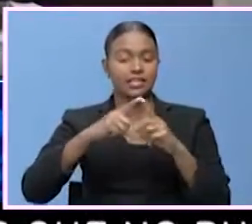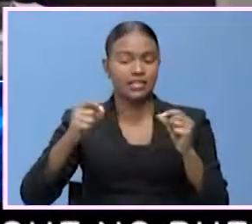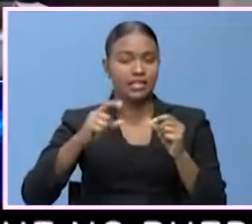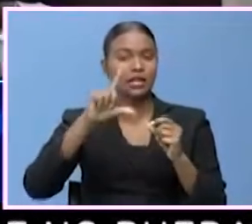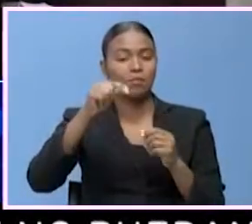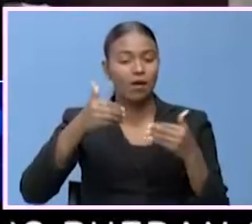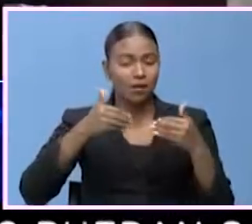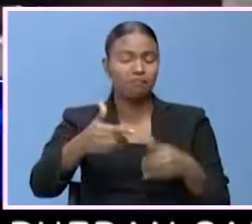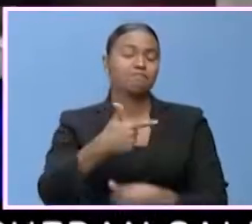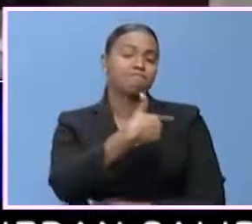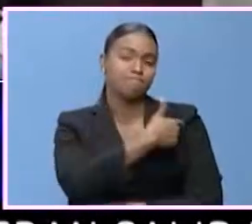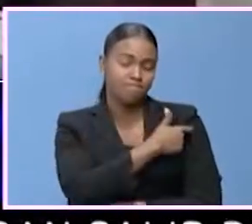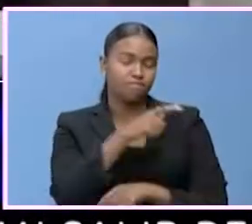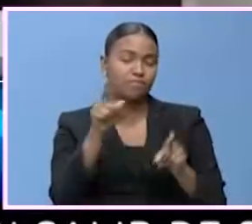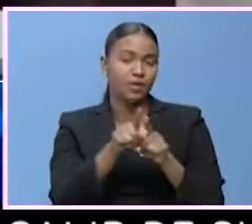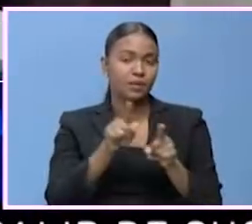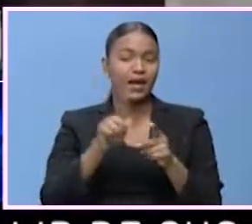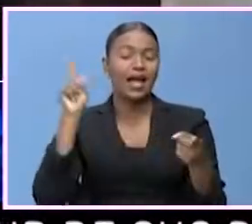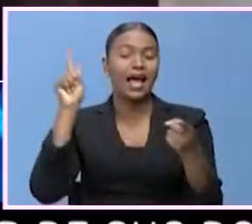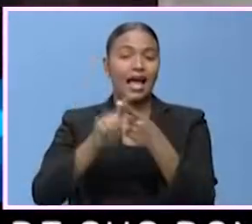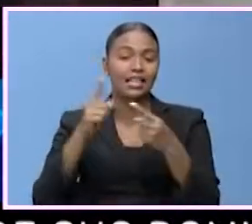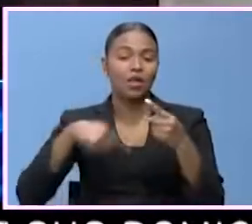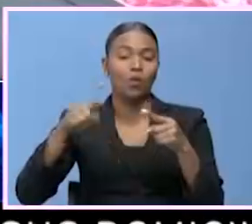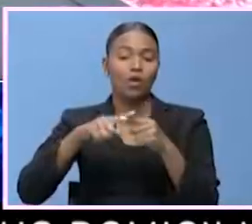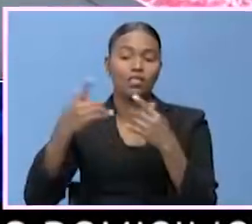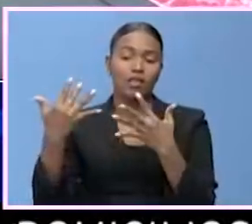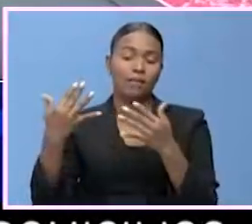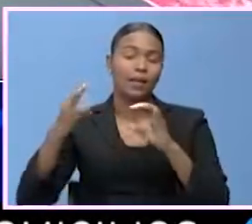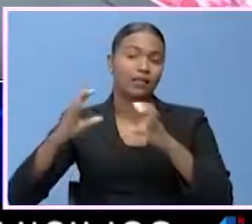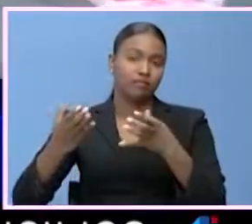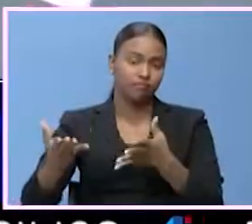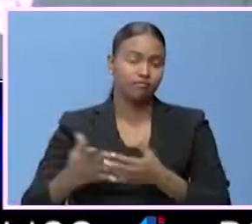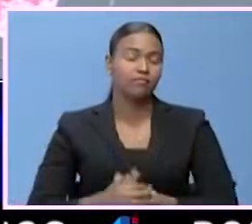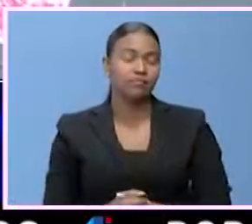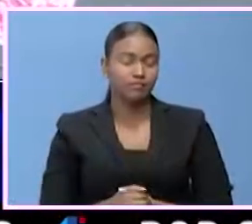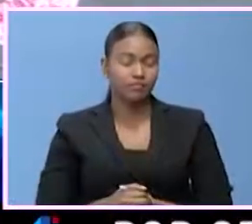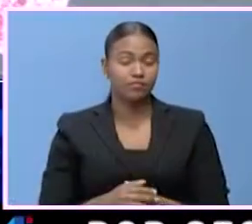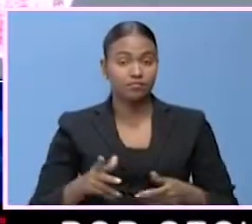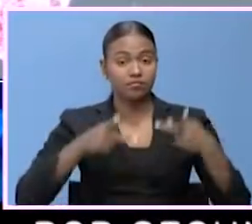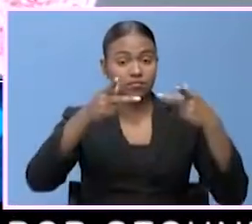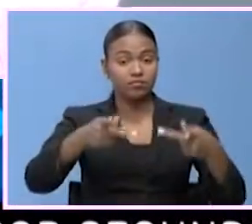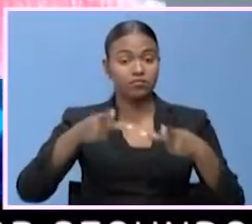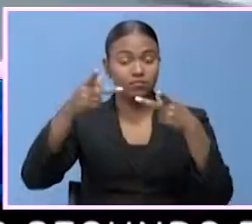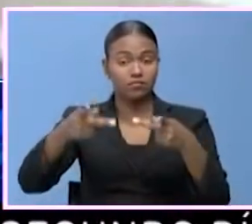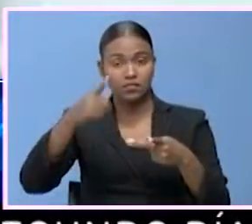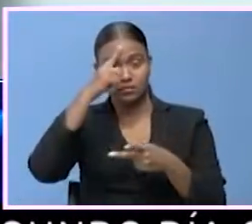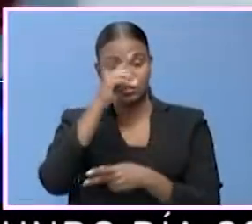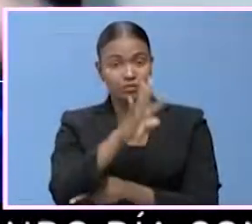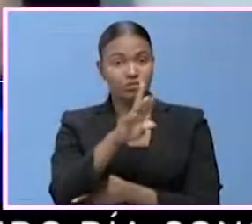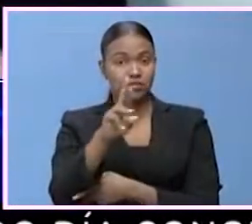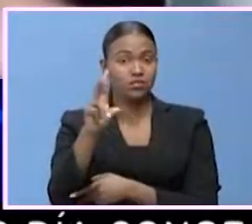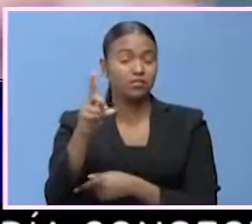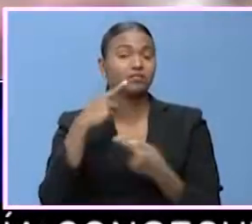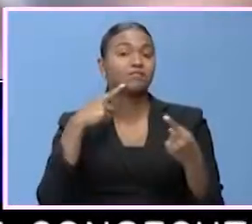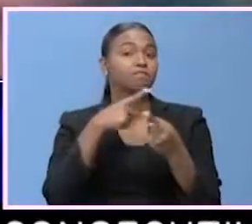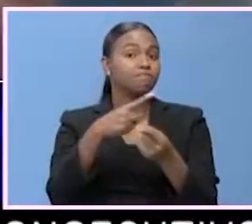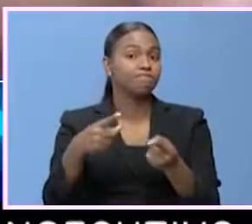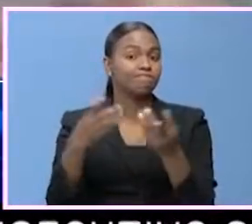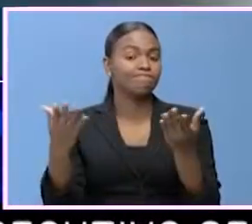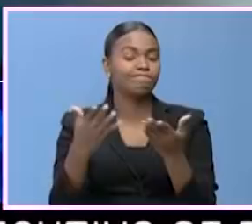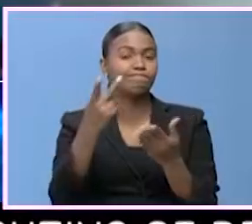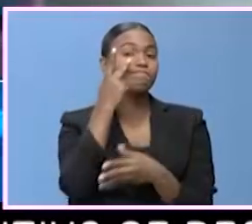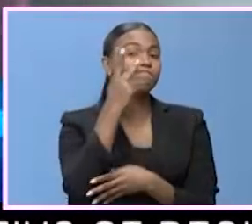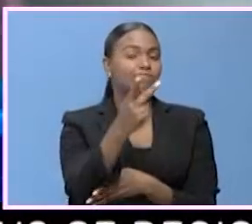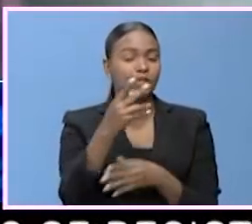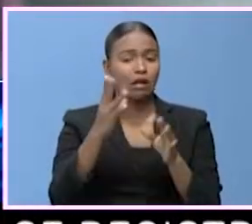se le va aplicando el biológico también hasta que llegan a la sala de espera. Durante un recorrido realizado por 4RD Noticias se